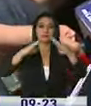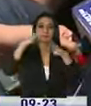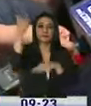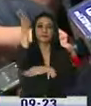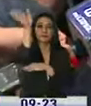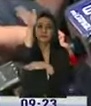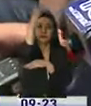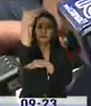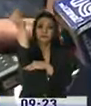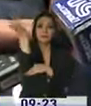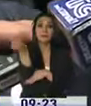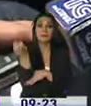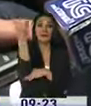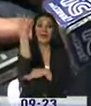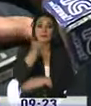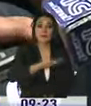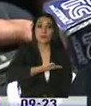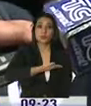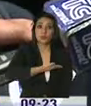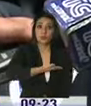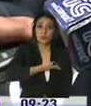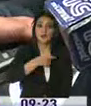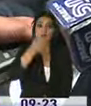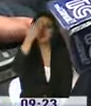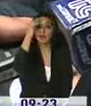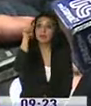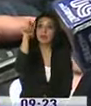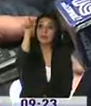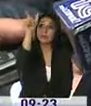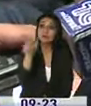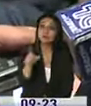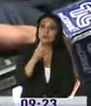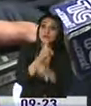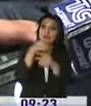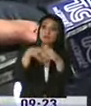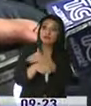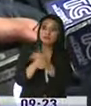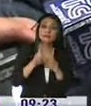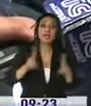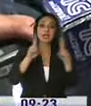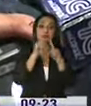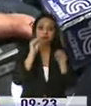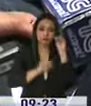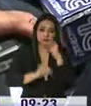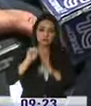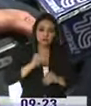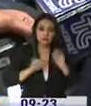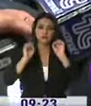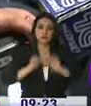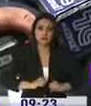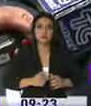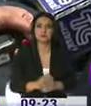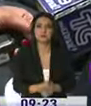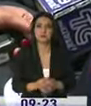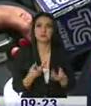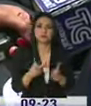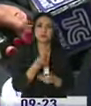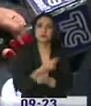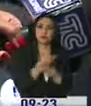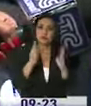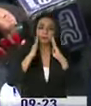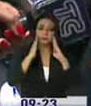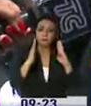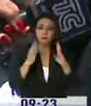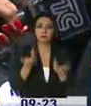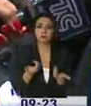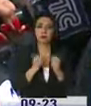blanca para que las Manuelas sepan en dónde tienen que entrar a tomar los datos y, como digo, hacerles el